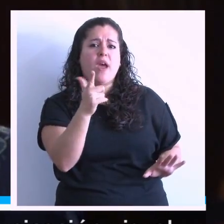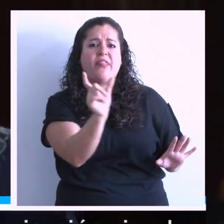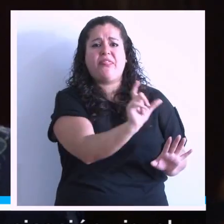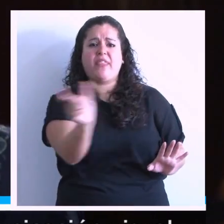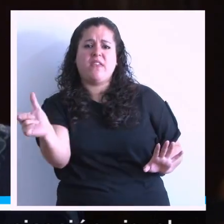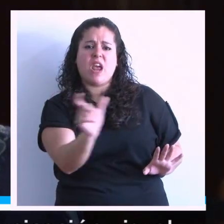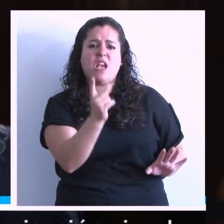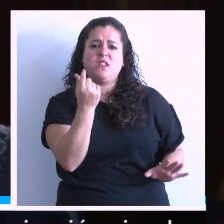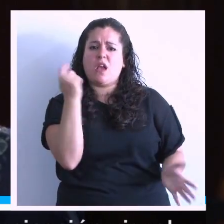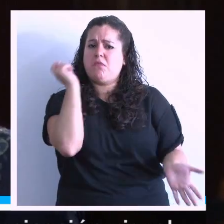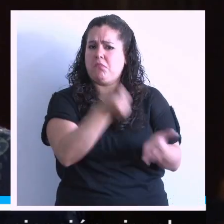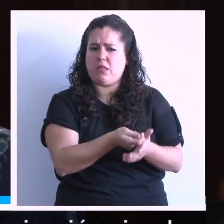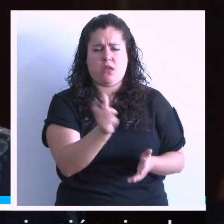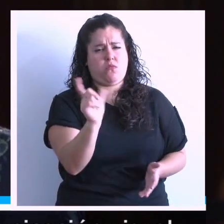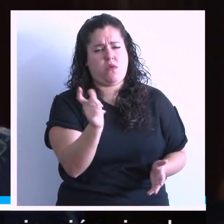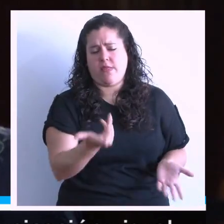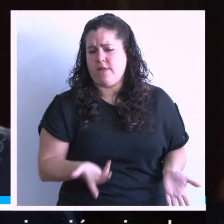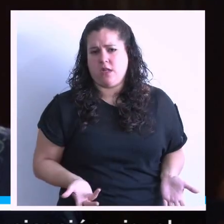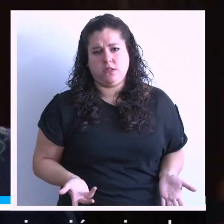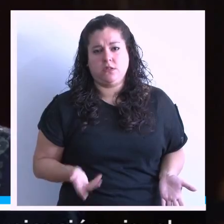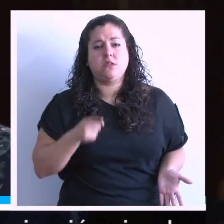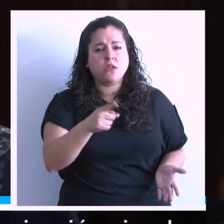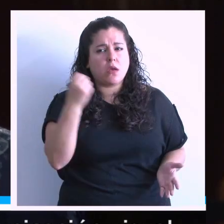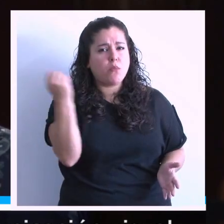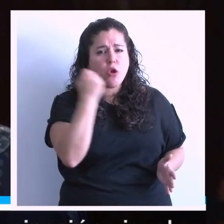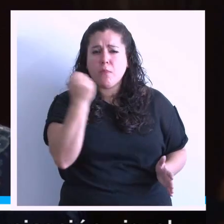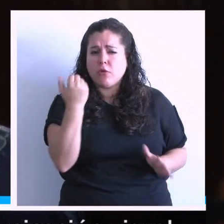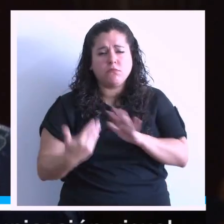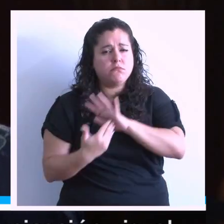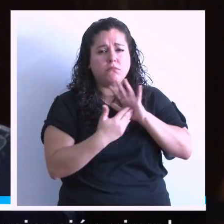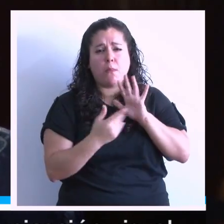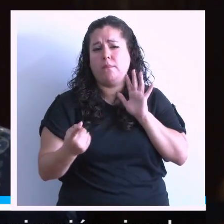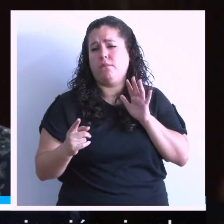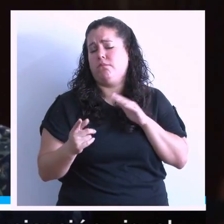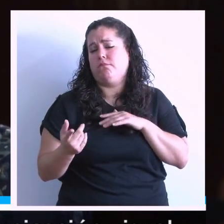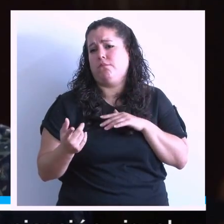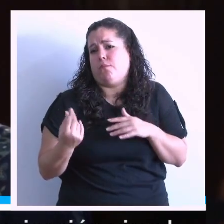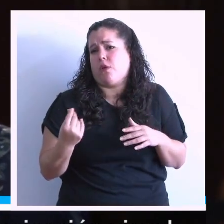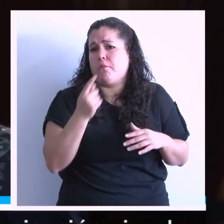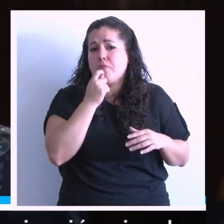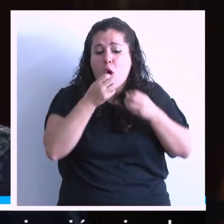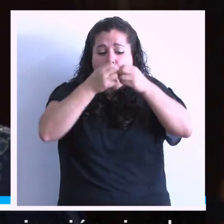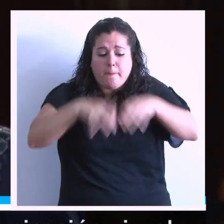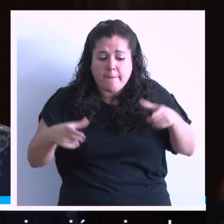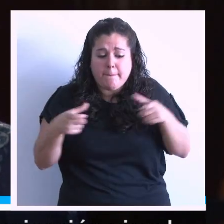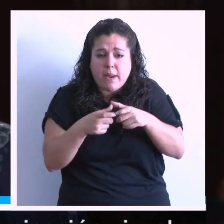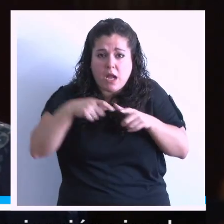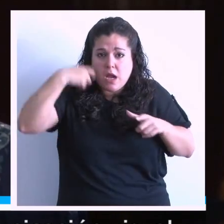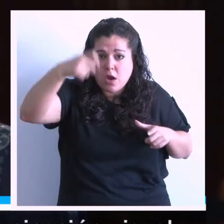en el tema de los costos. Para esto es muy importante tenerlo en cuenta desde que uno piensa la